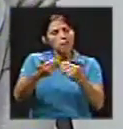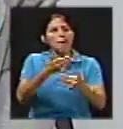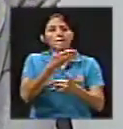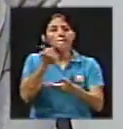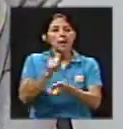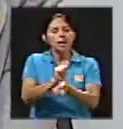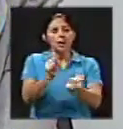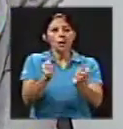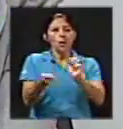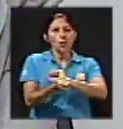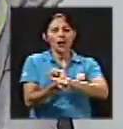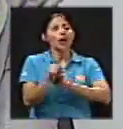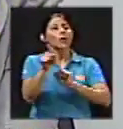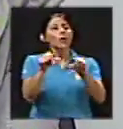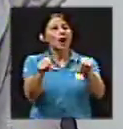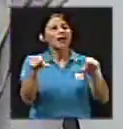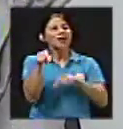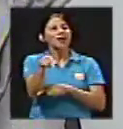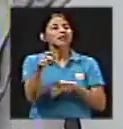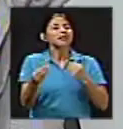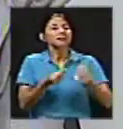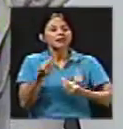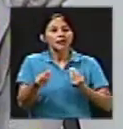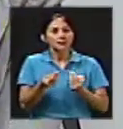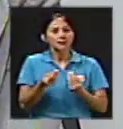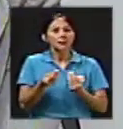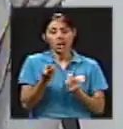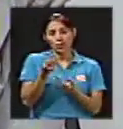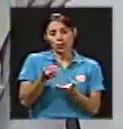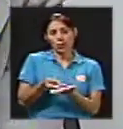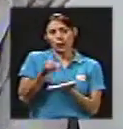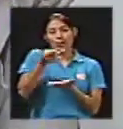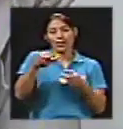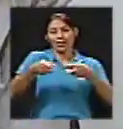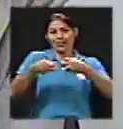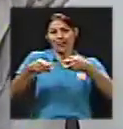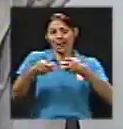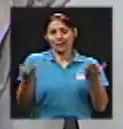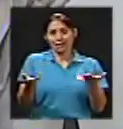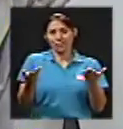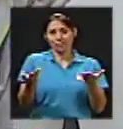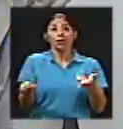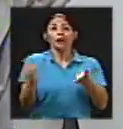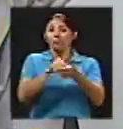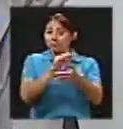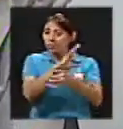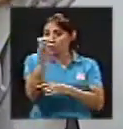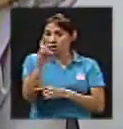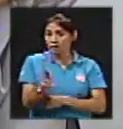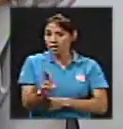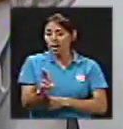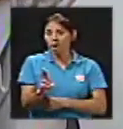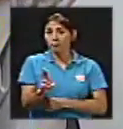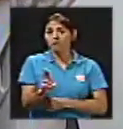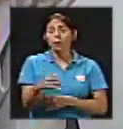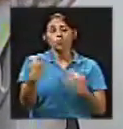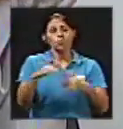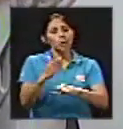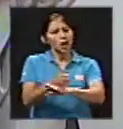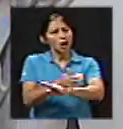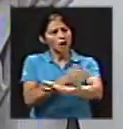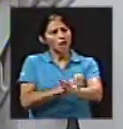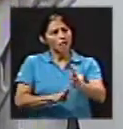áreas es ciertamente el costo de la energía eléctrica. De nuevo, Costa Rica ha avanzado muchísimo en tener, por ejemplo,